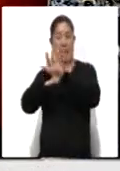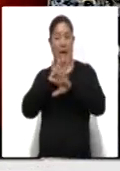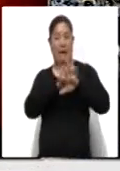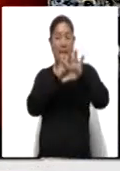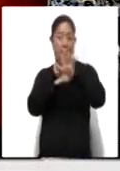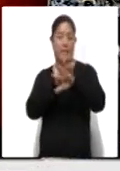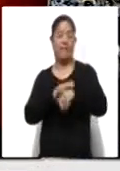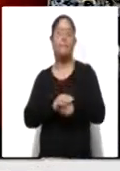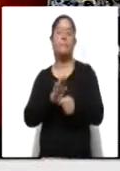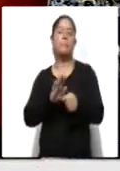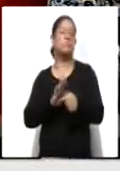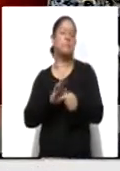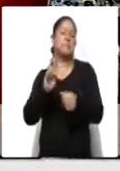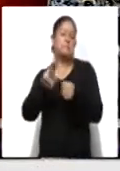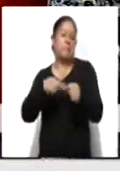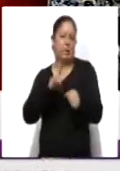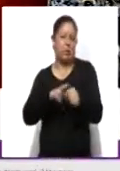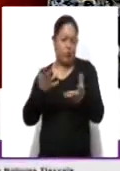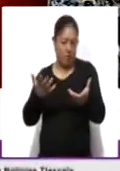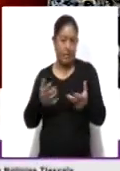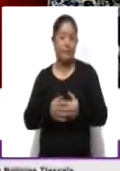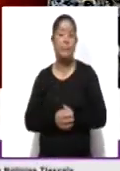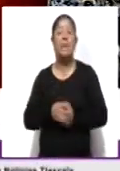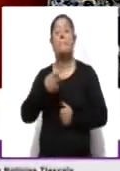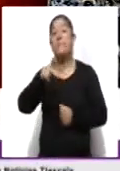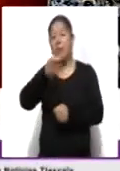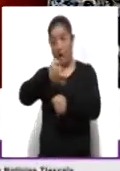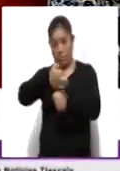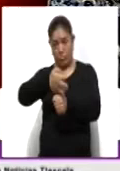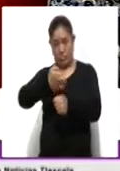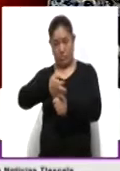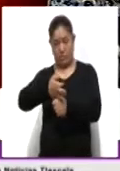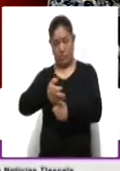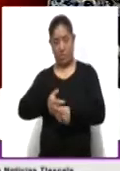que se da por causas naturales, pero que actualmente,